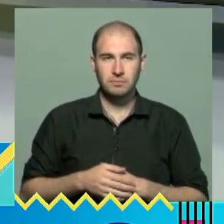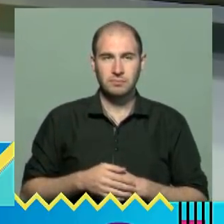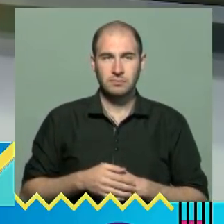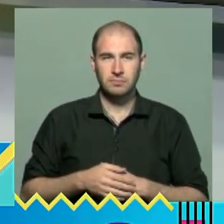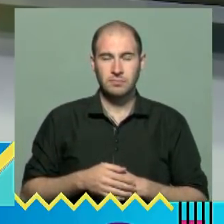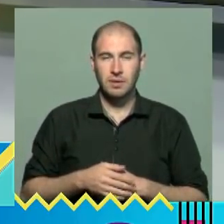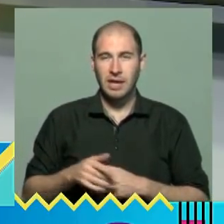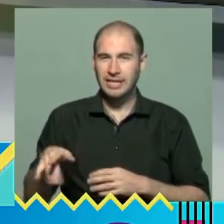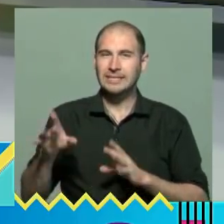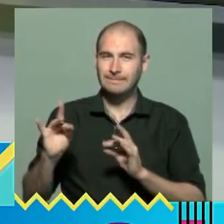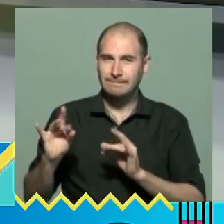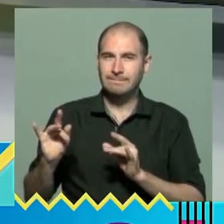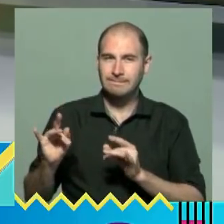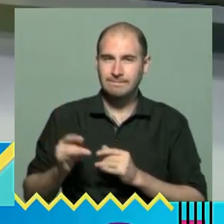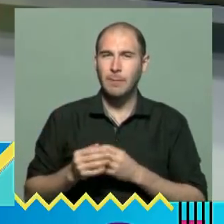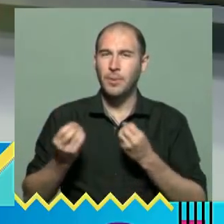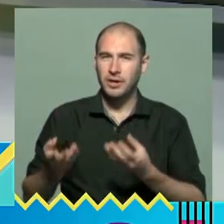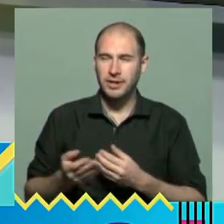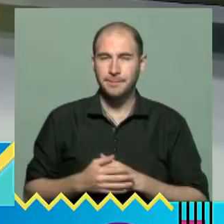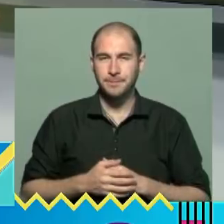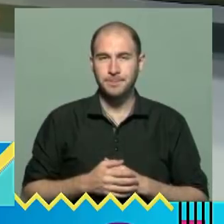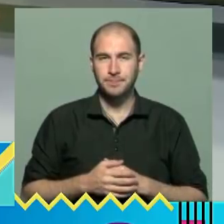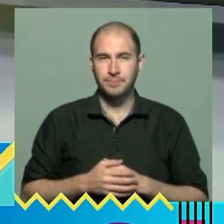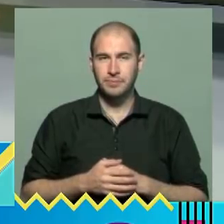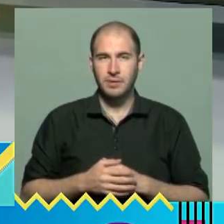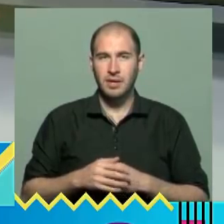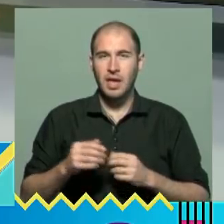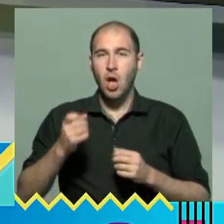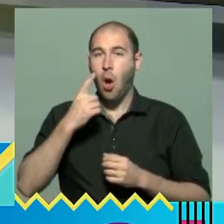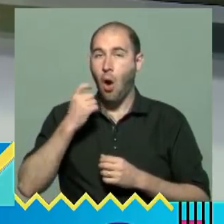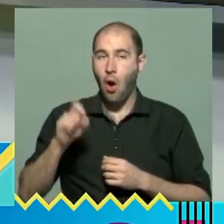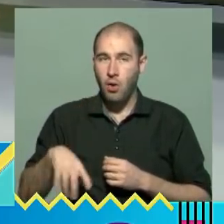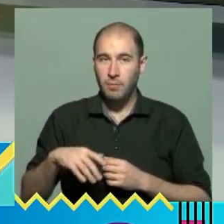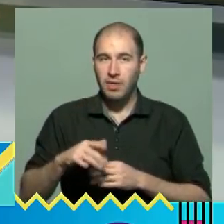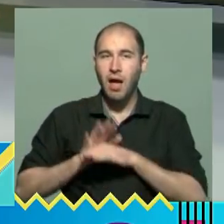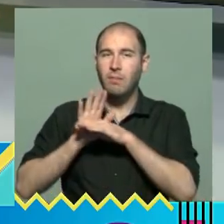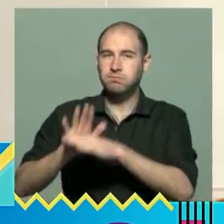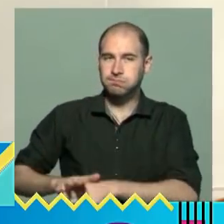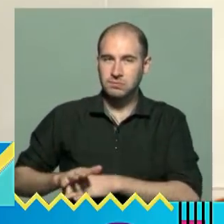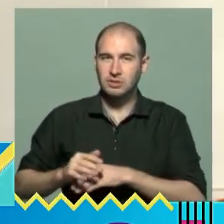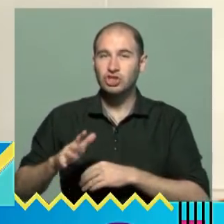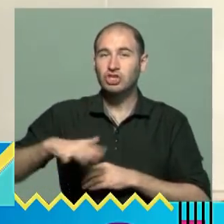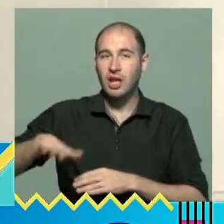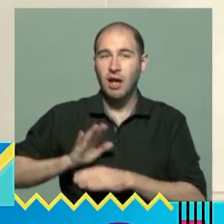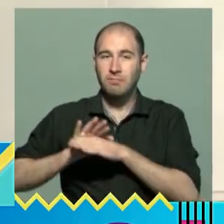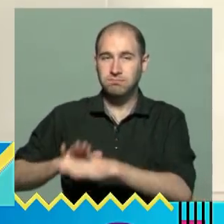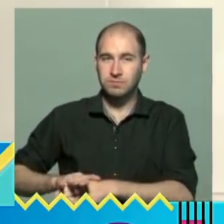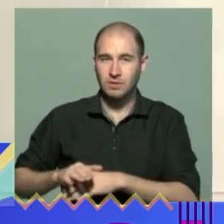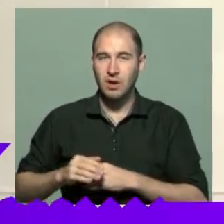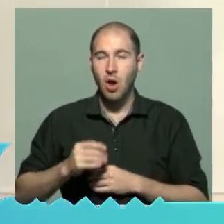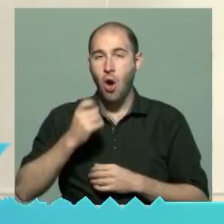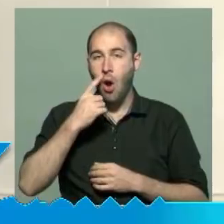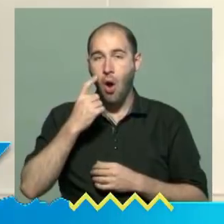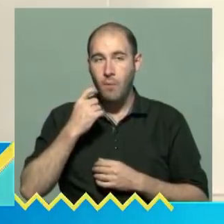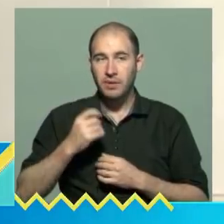que, digamos, es complicado porque, digamos, la situación del hombre está apañada, digamos, socialmente. Los hombres,